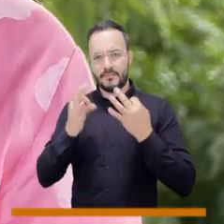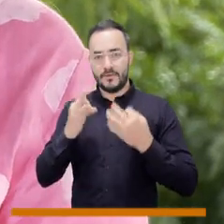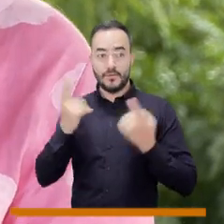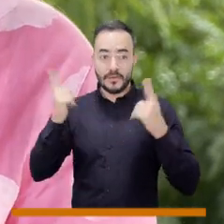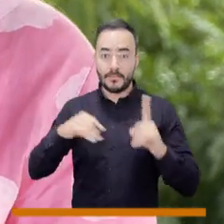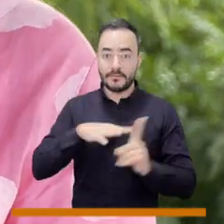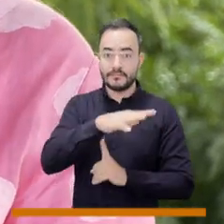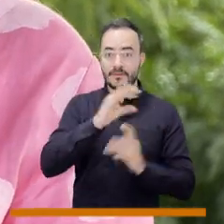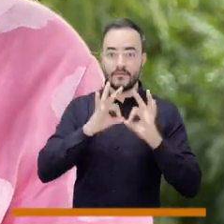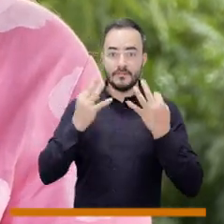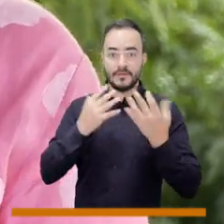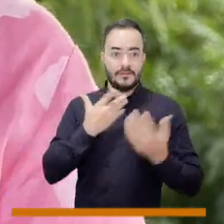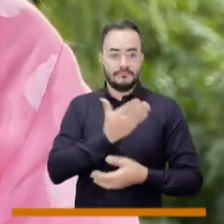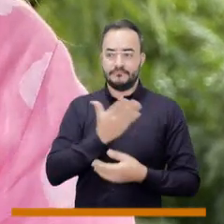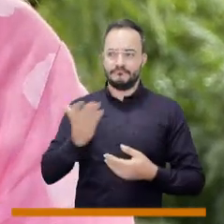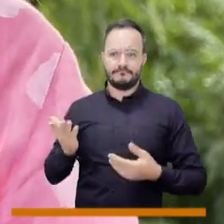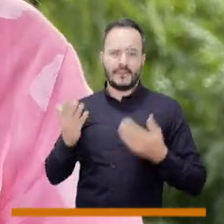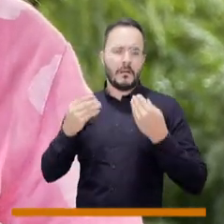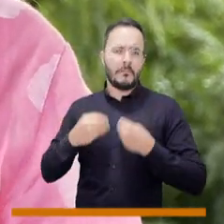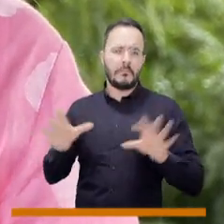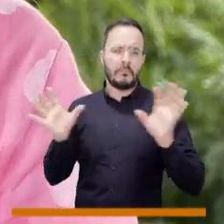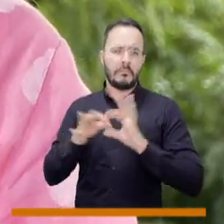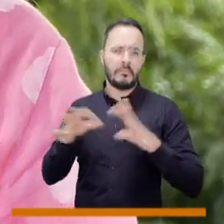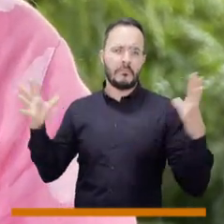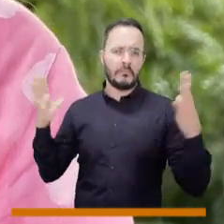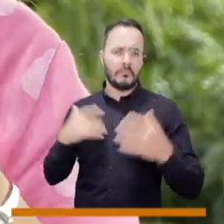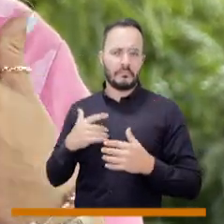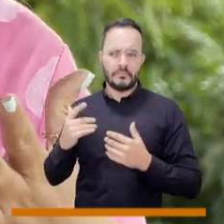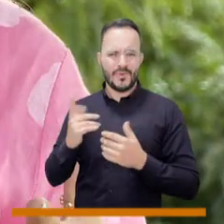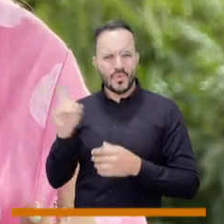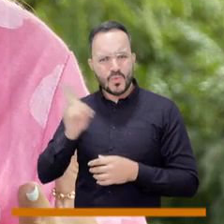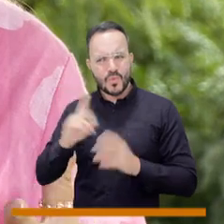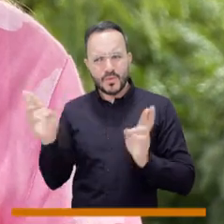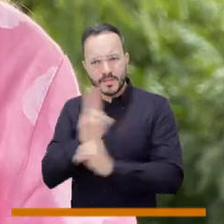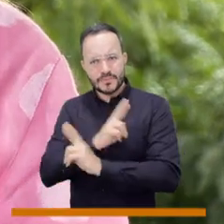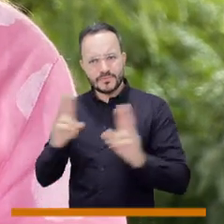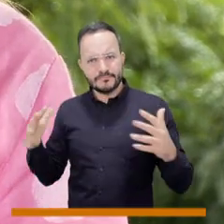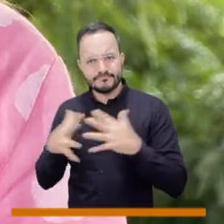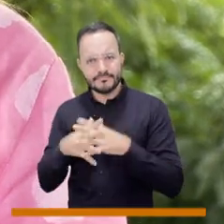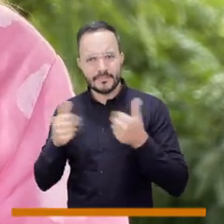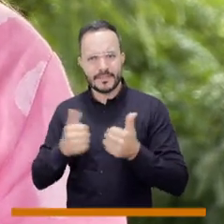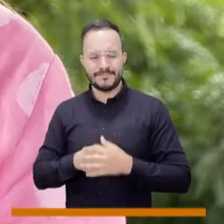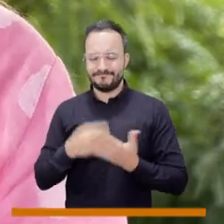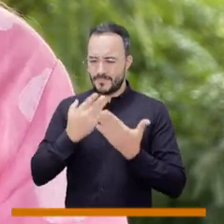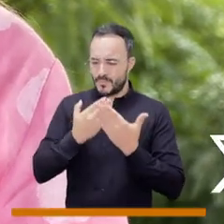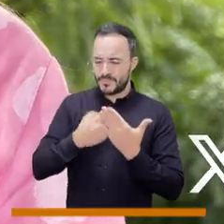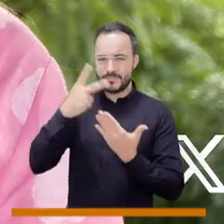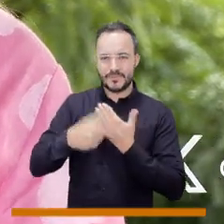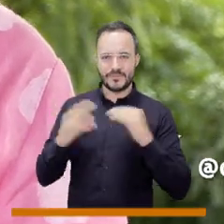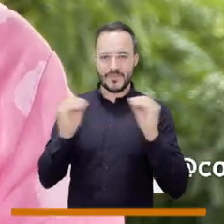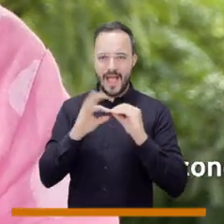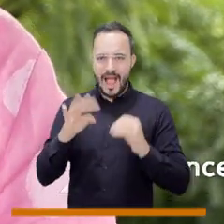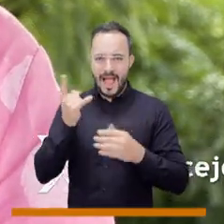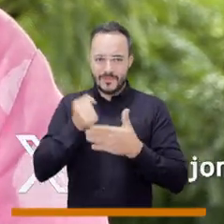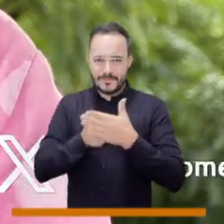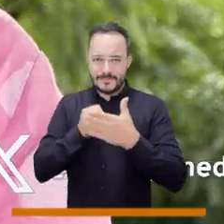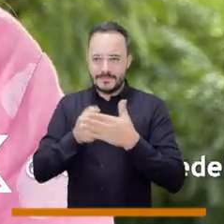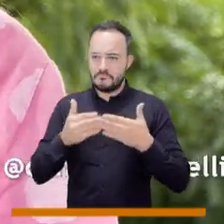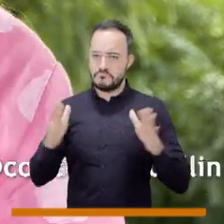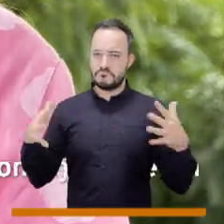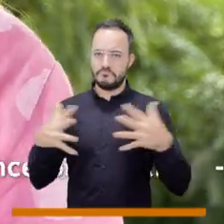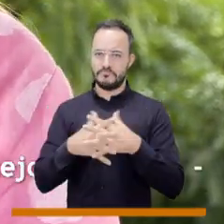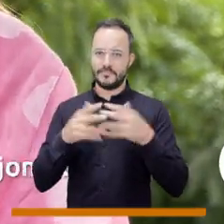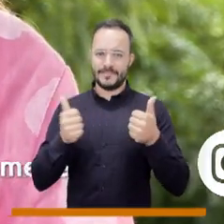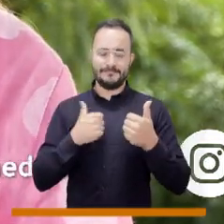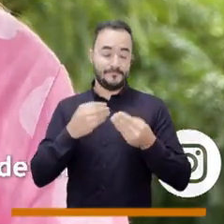afecta a todo su núcleo familiar, que esos lazos de amor que se pierden tanto, que no se rompan, encontrar proyectos que los hagan más